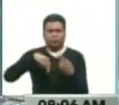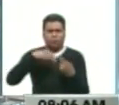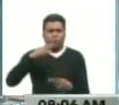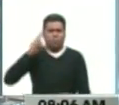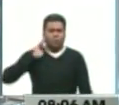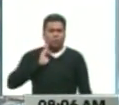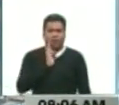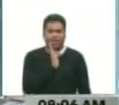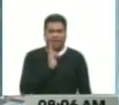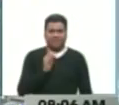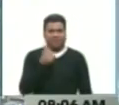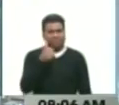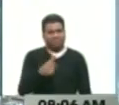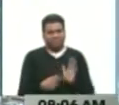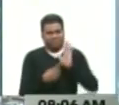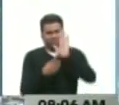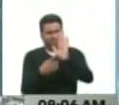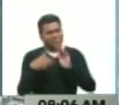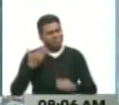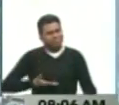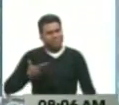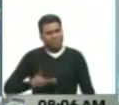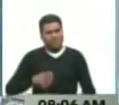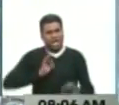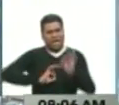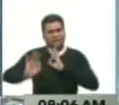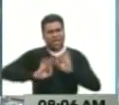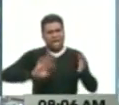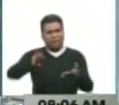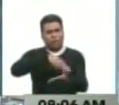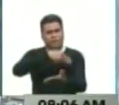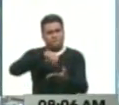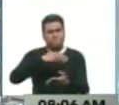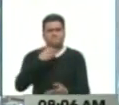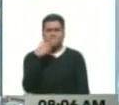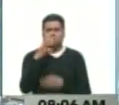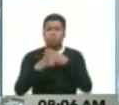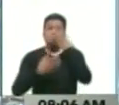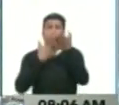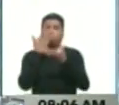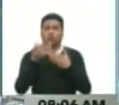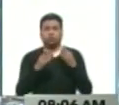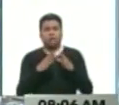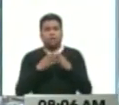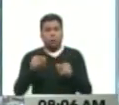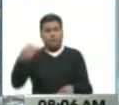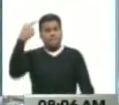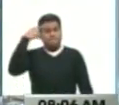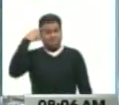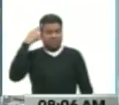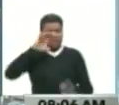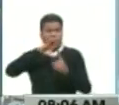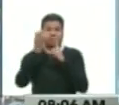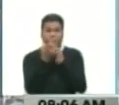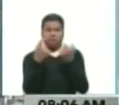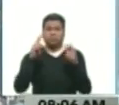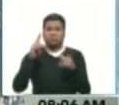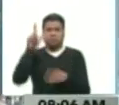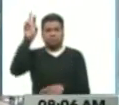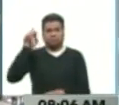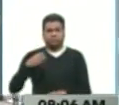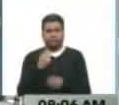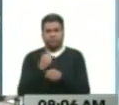cultura no solamente expresión del arte circense, del teatro, de la música, también hay una cultura mental que hay que profundizar y hay que trabajar día a día. Vamos a hablar ahora